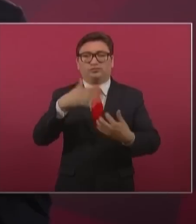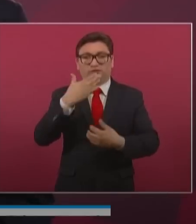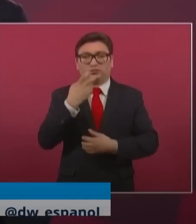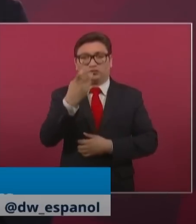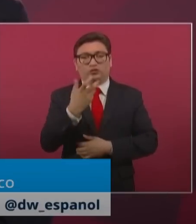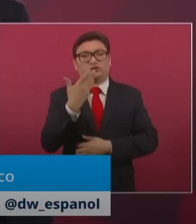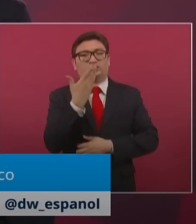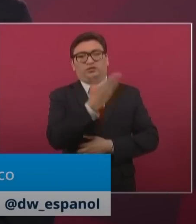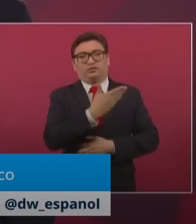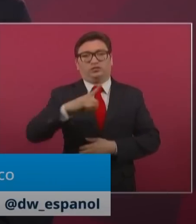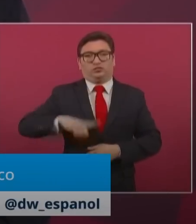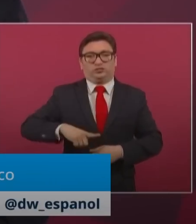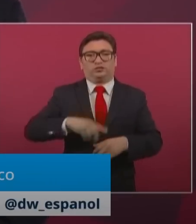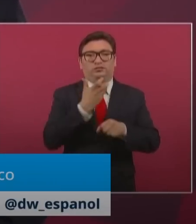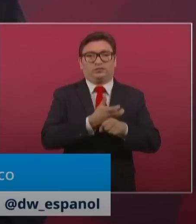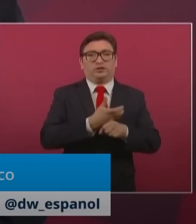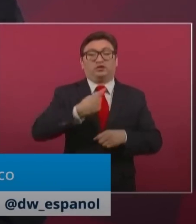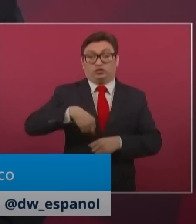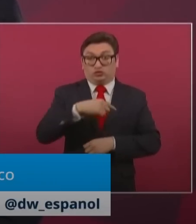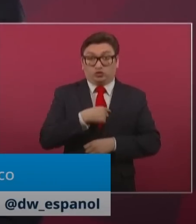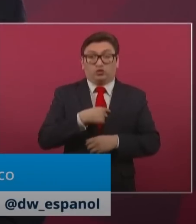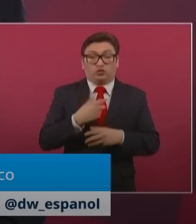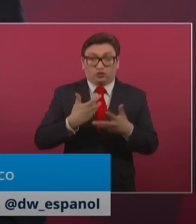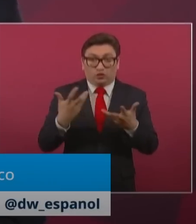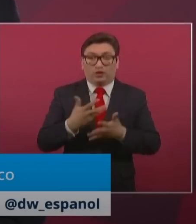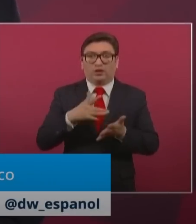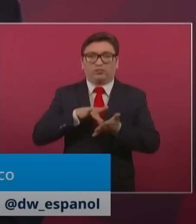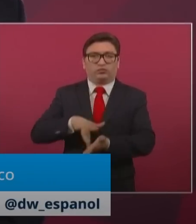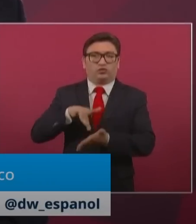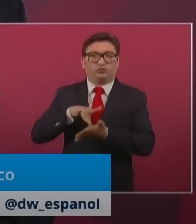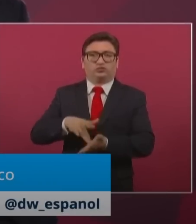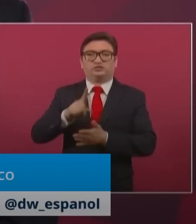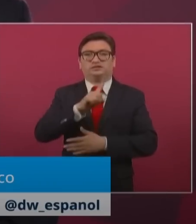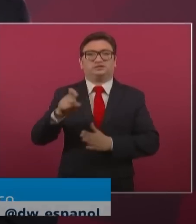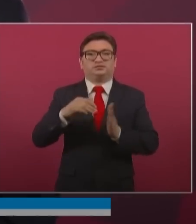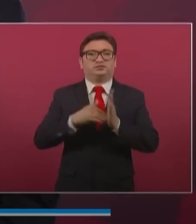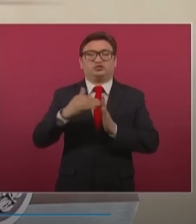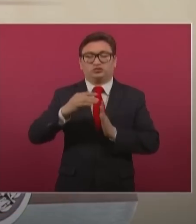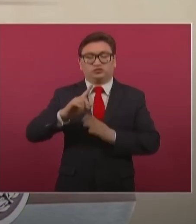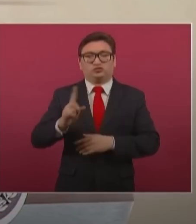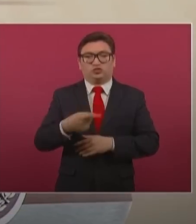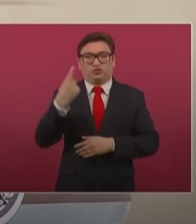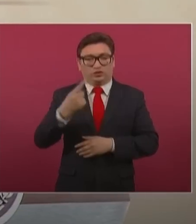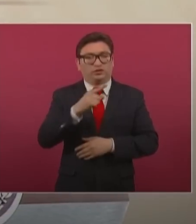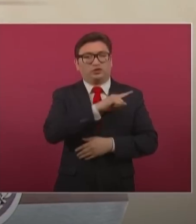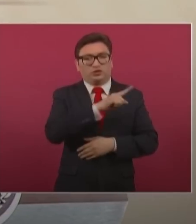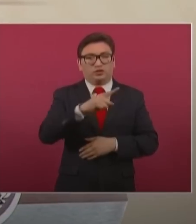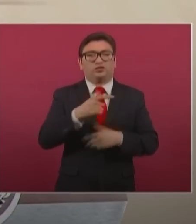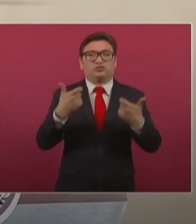Estados Unidos es, si nosotros estamos destinando 100 millones de dólares,